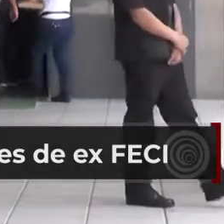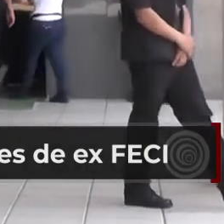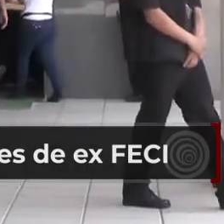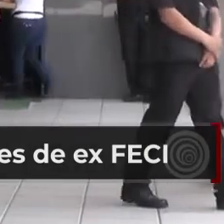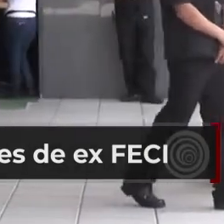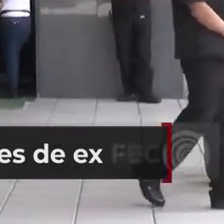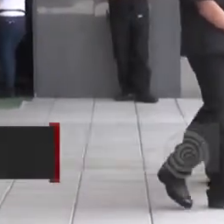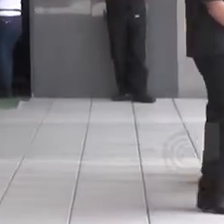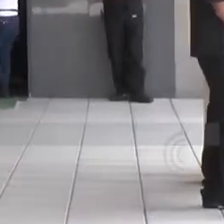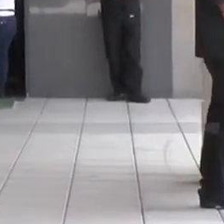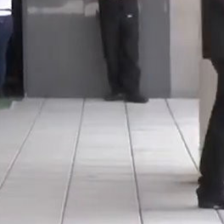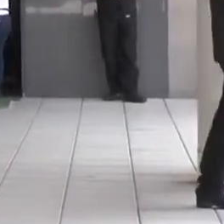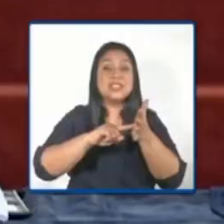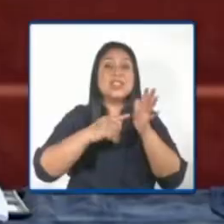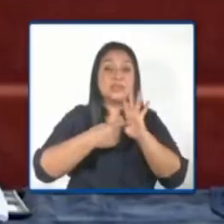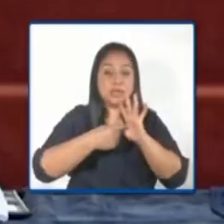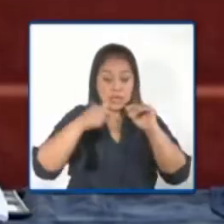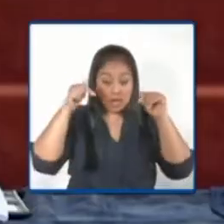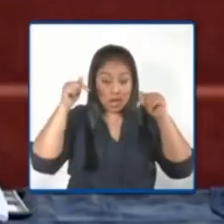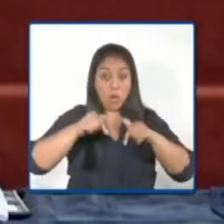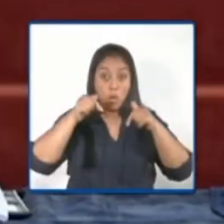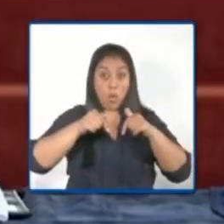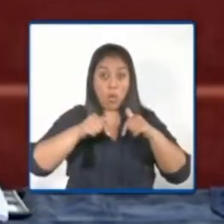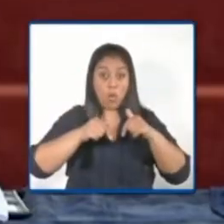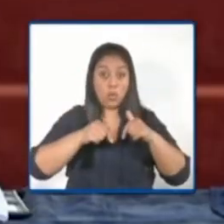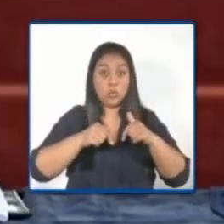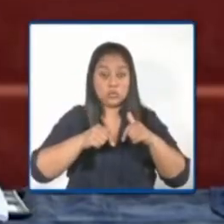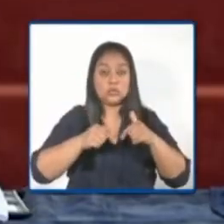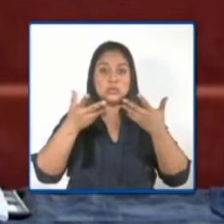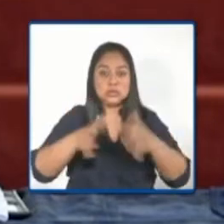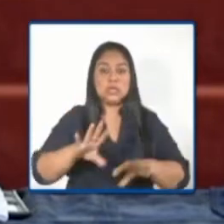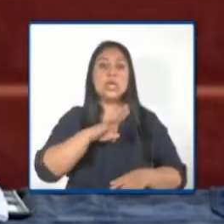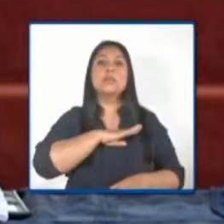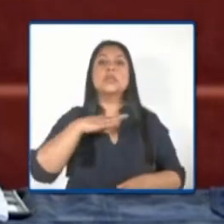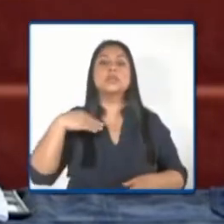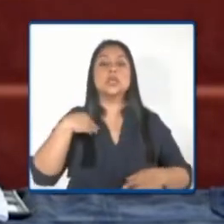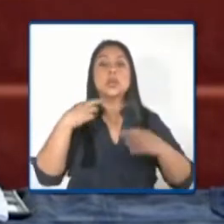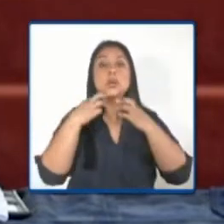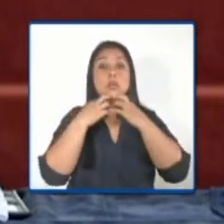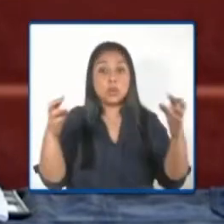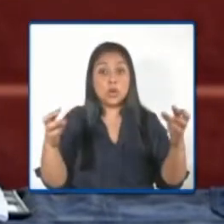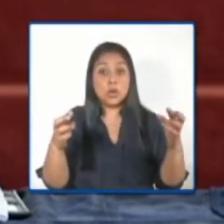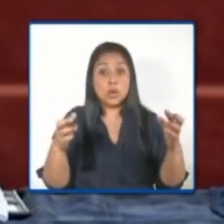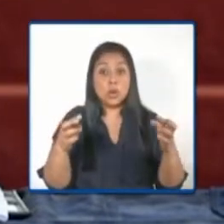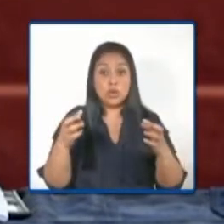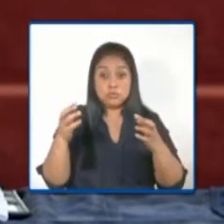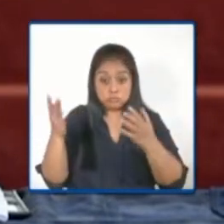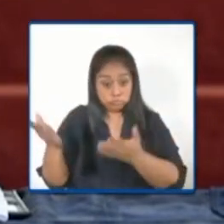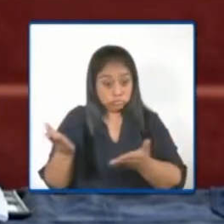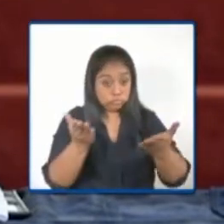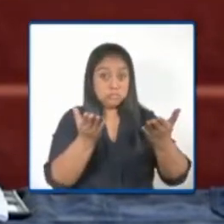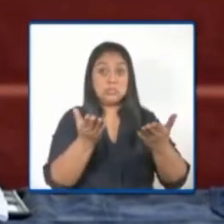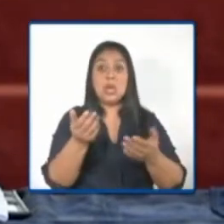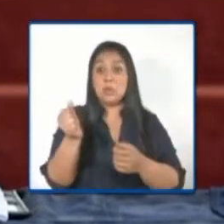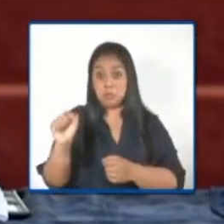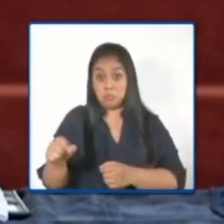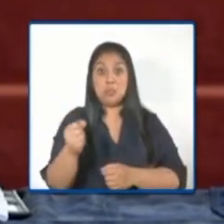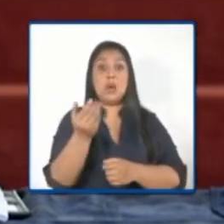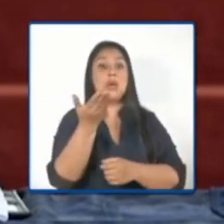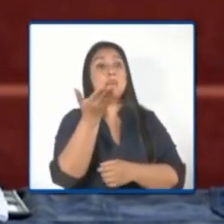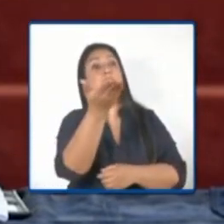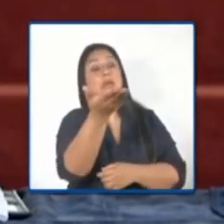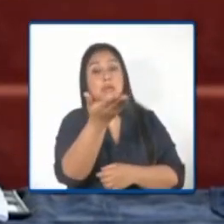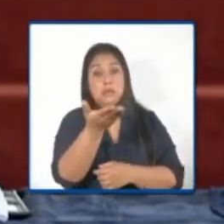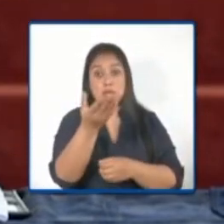el día de hoy hemos cedido a que el Ministerio Público pueda solicitarnos la información